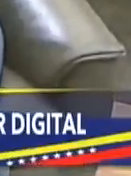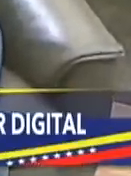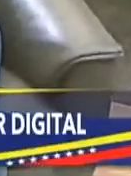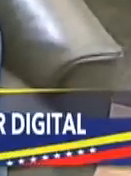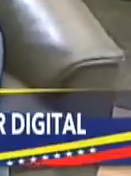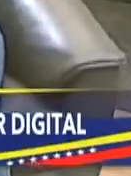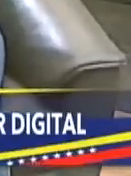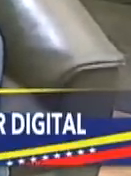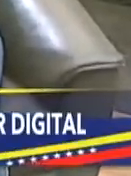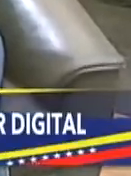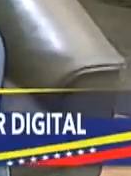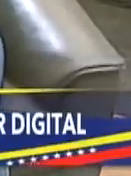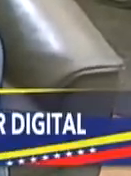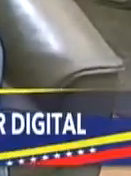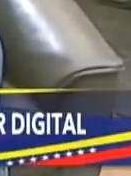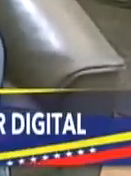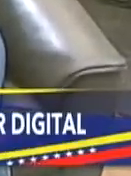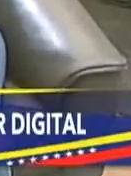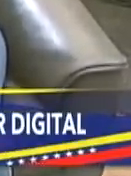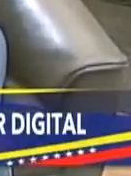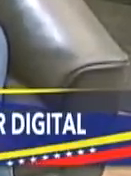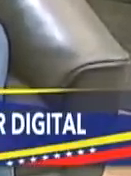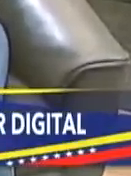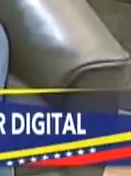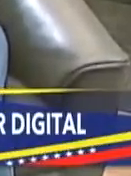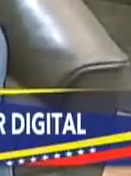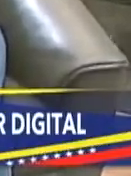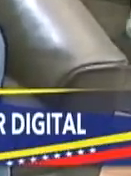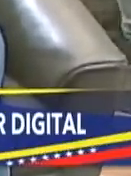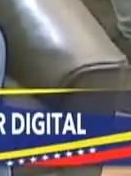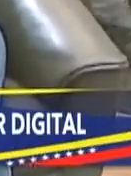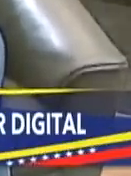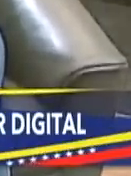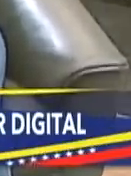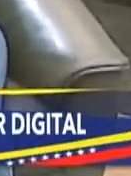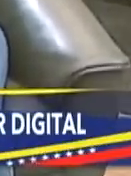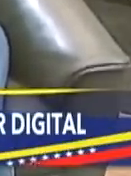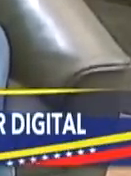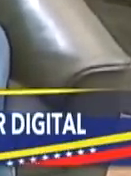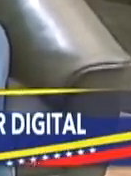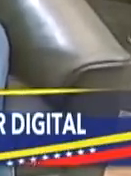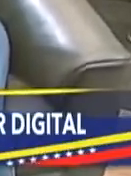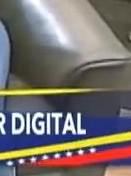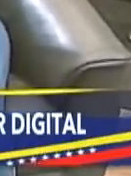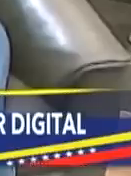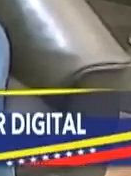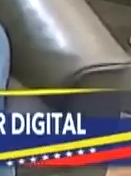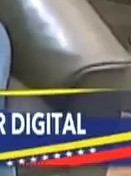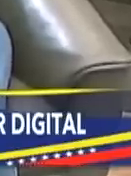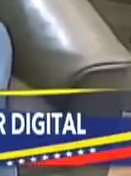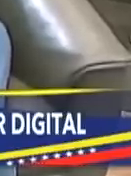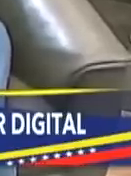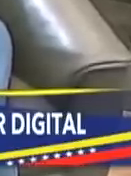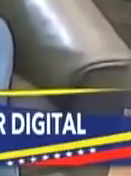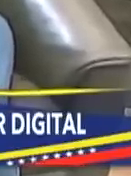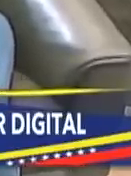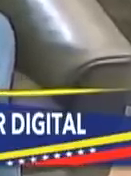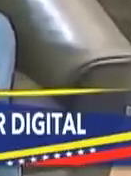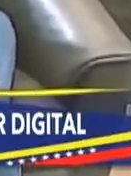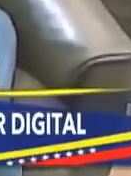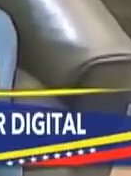las F de ferias, presidente, haremos mesa de negocio donde los